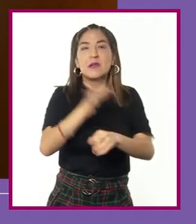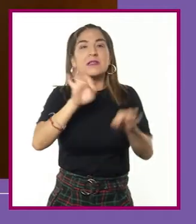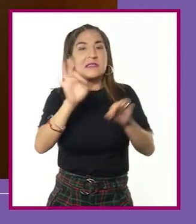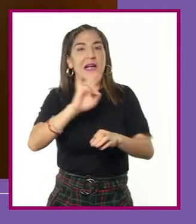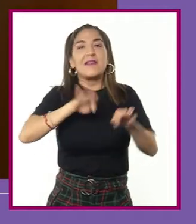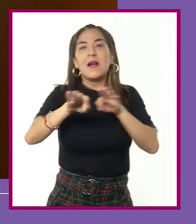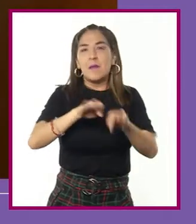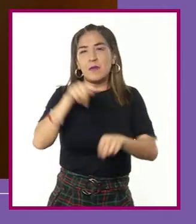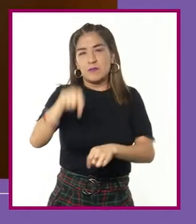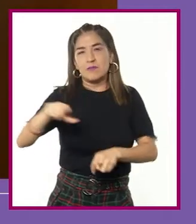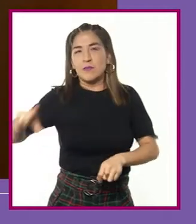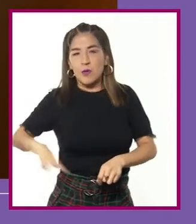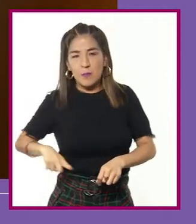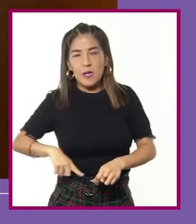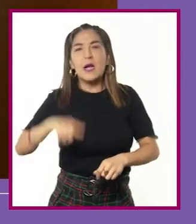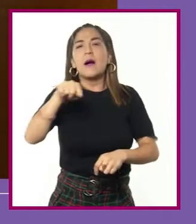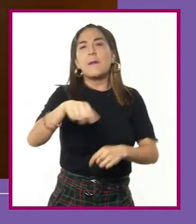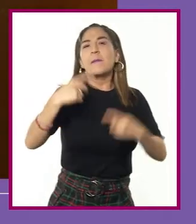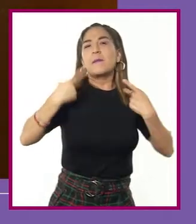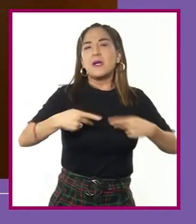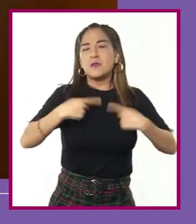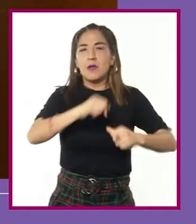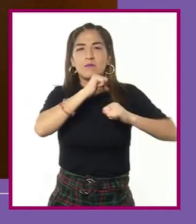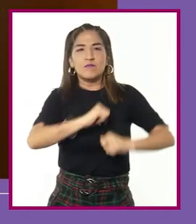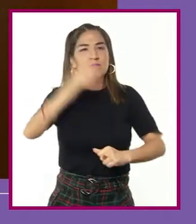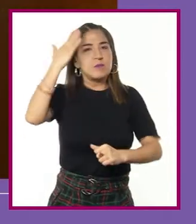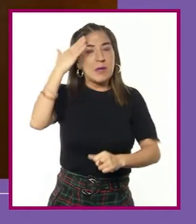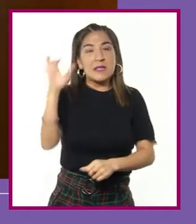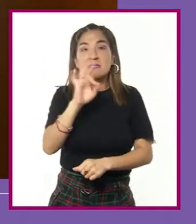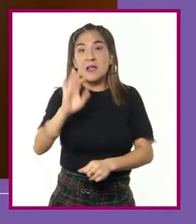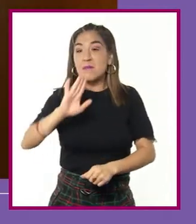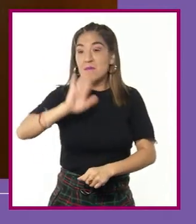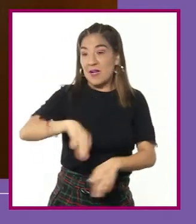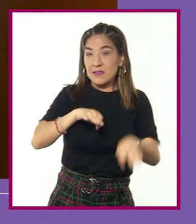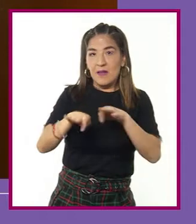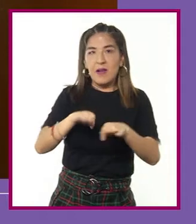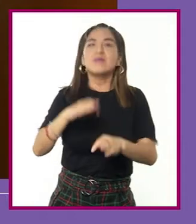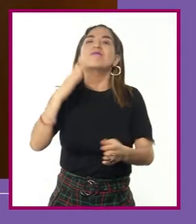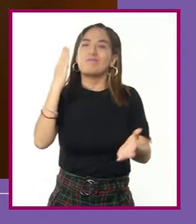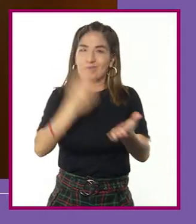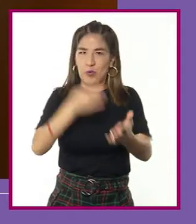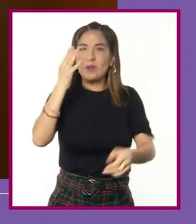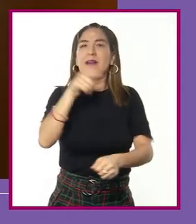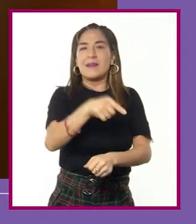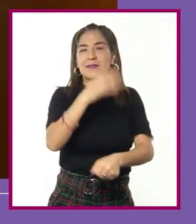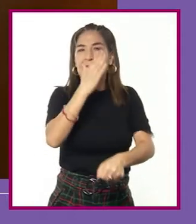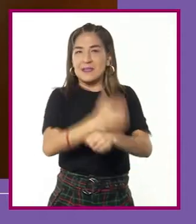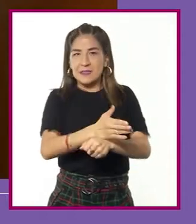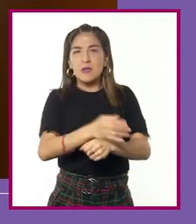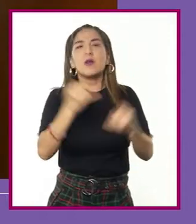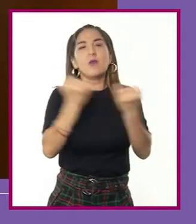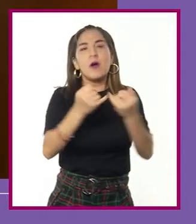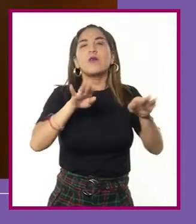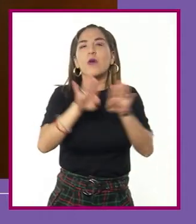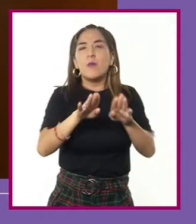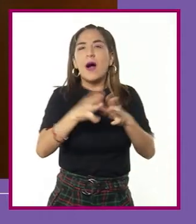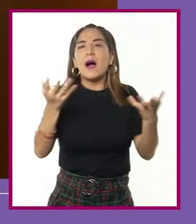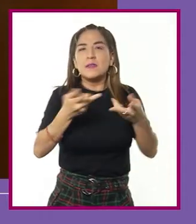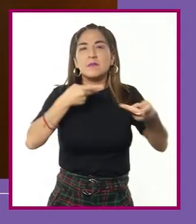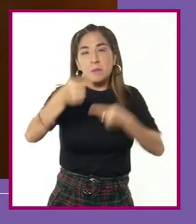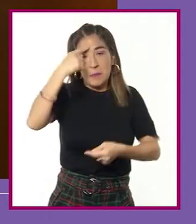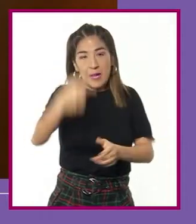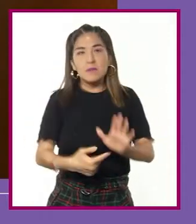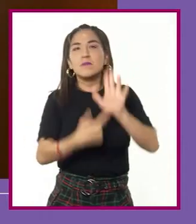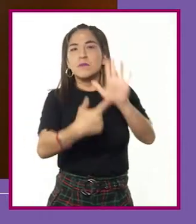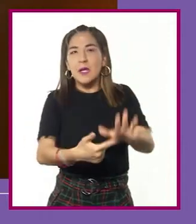público, las autoridades competentes y los procedimientos para aplicar dichas sanciones, las autoridades competentes y los procedimientos para declarar